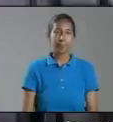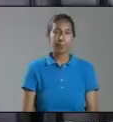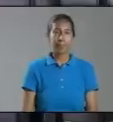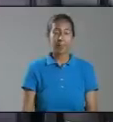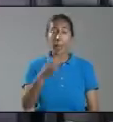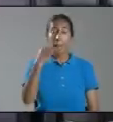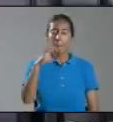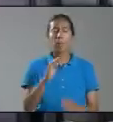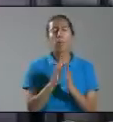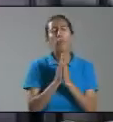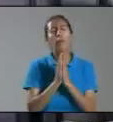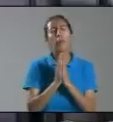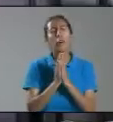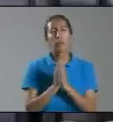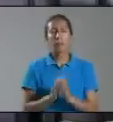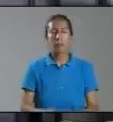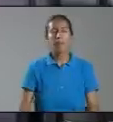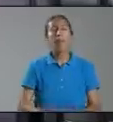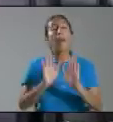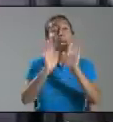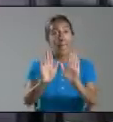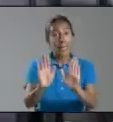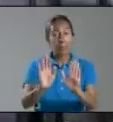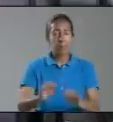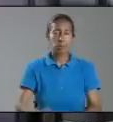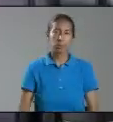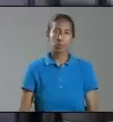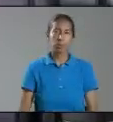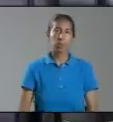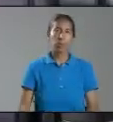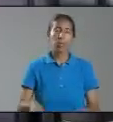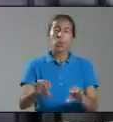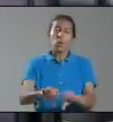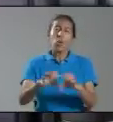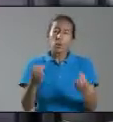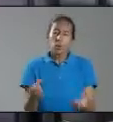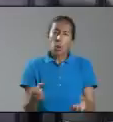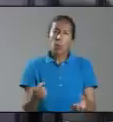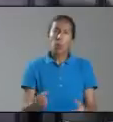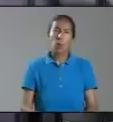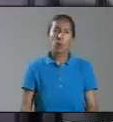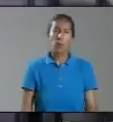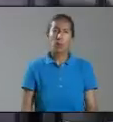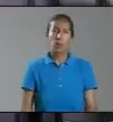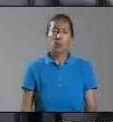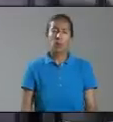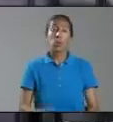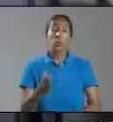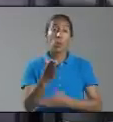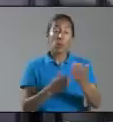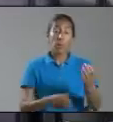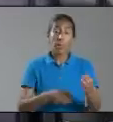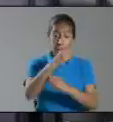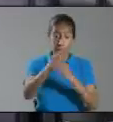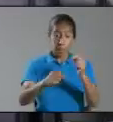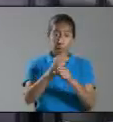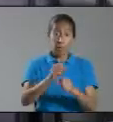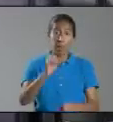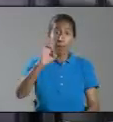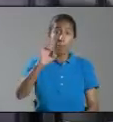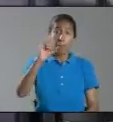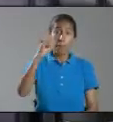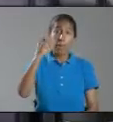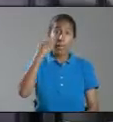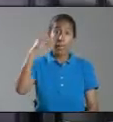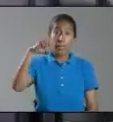Pero por favor, paremos. ¿Cómo iría Felipe? ¿Cómo iba Felipe vestido? Seguramente.